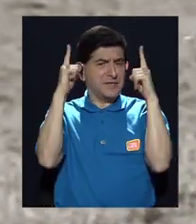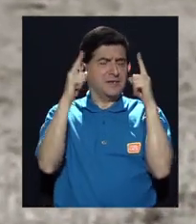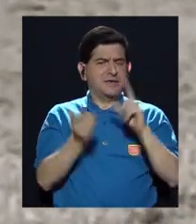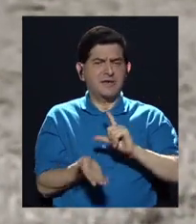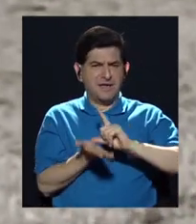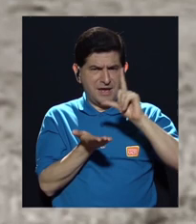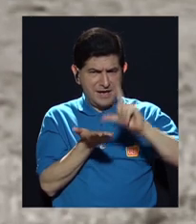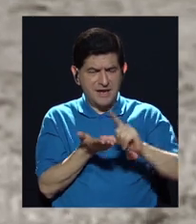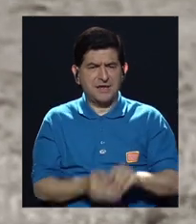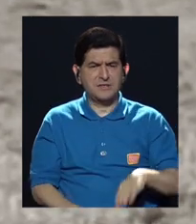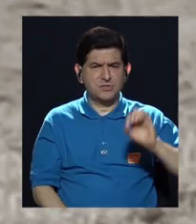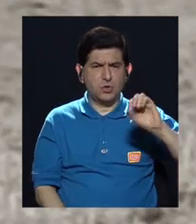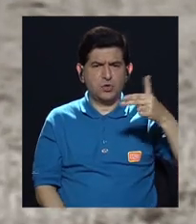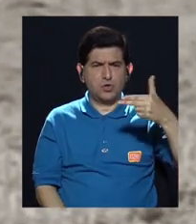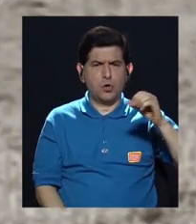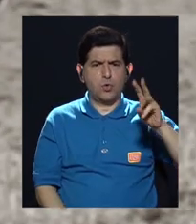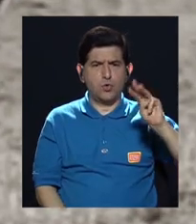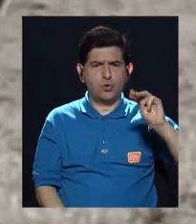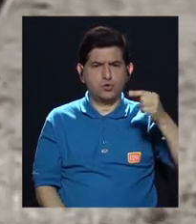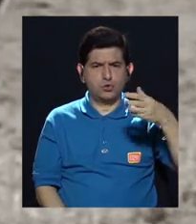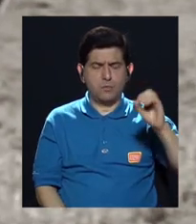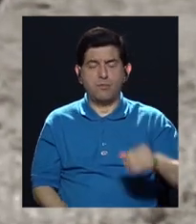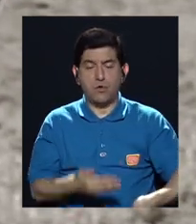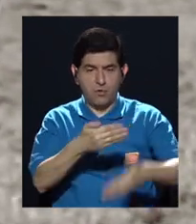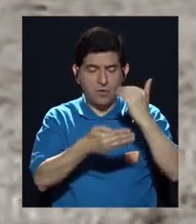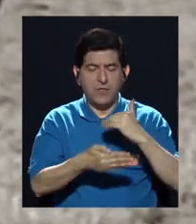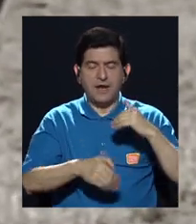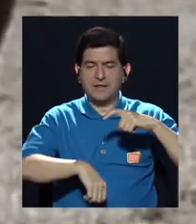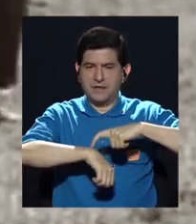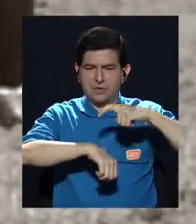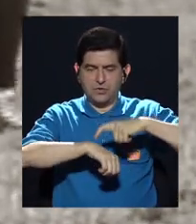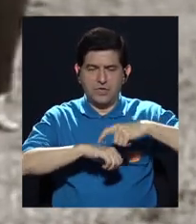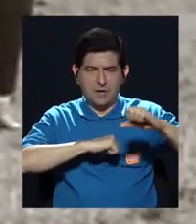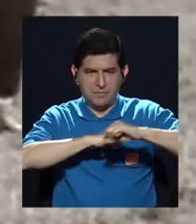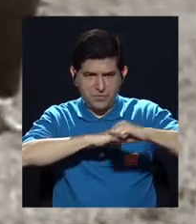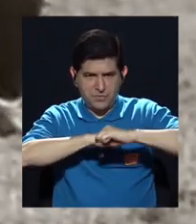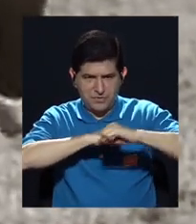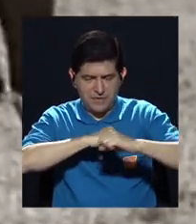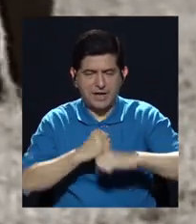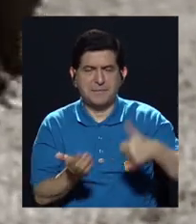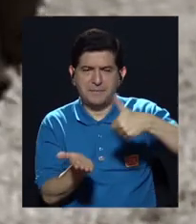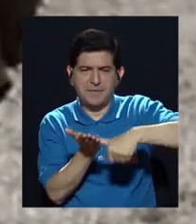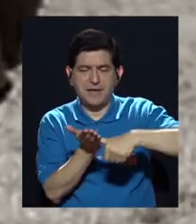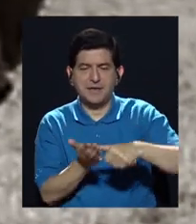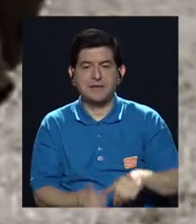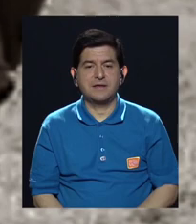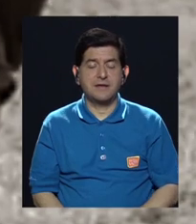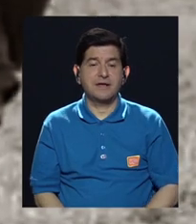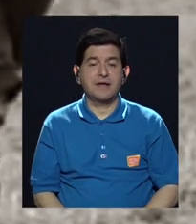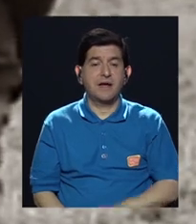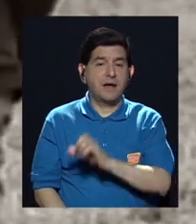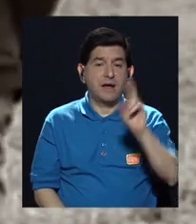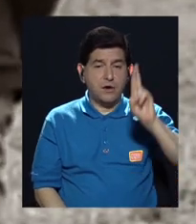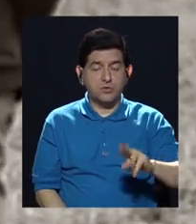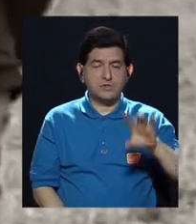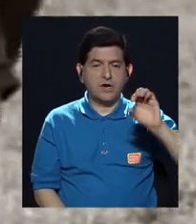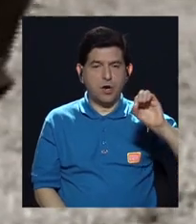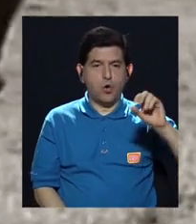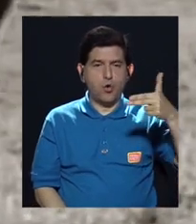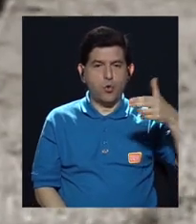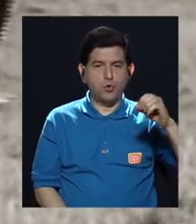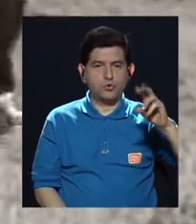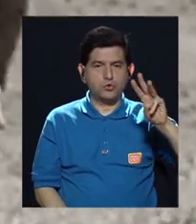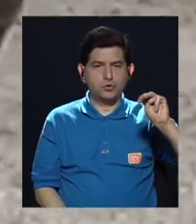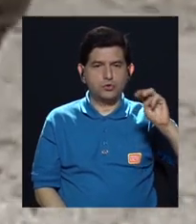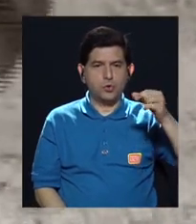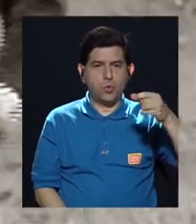y que es una lección del Ochomogo para la Costa Rica que acaba de haber pasado un proceso electoral? Es que esta Costa Rica del Ochomogo fue